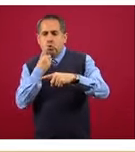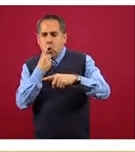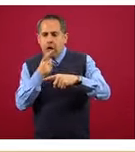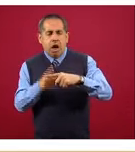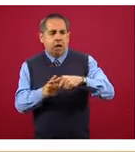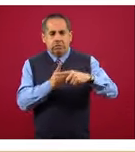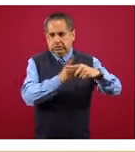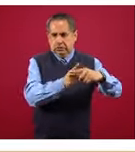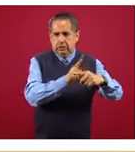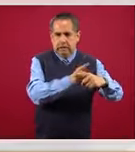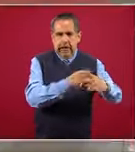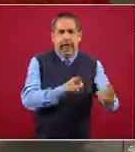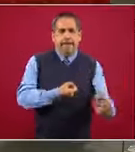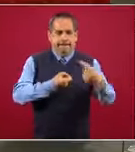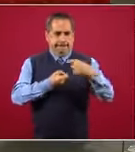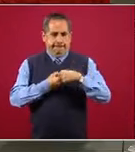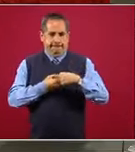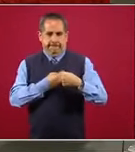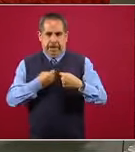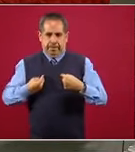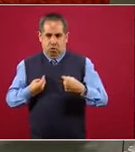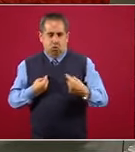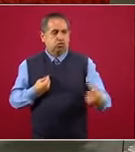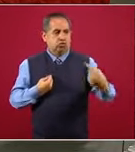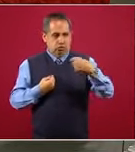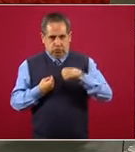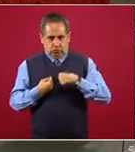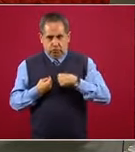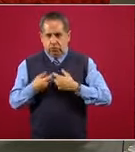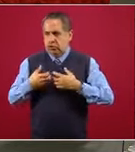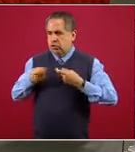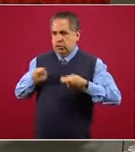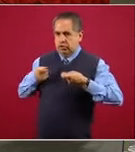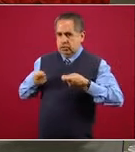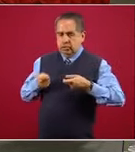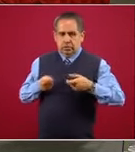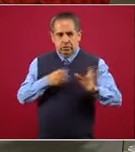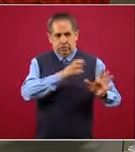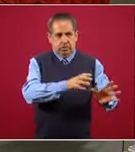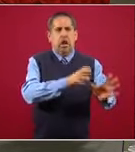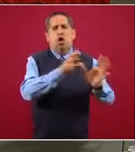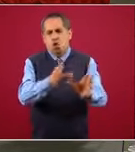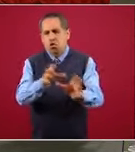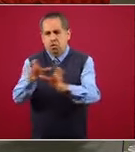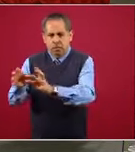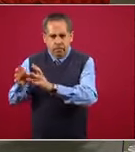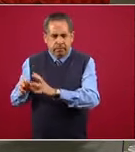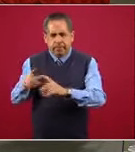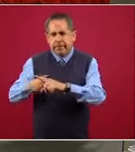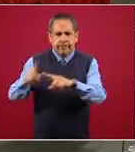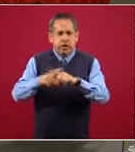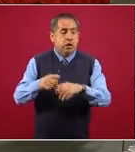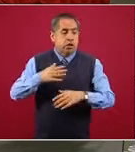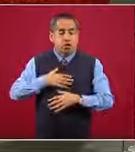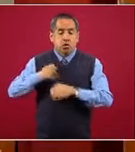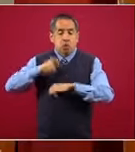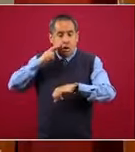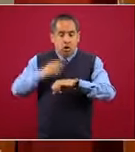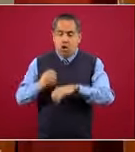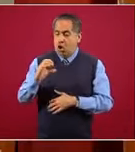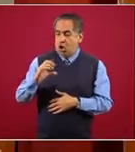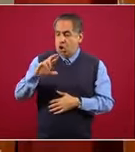Roja forma parte integral de este sistema de atención médica de urgencias. Se coordina a través de los centros reguladores de